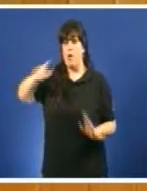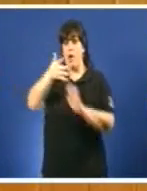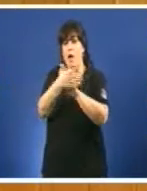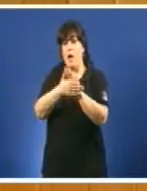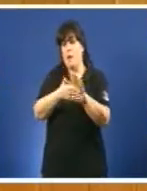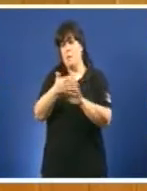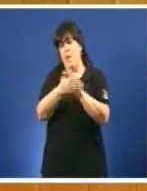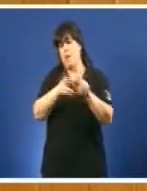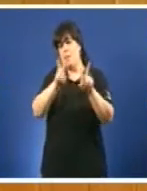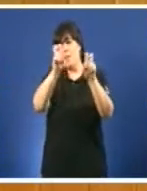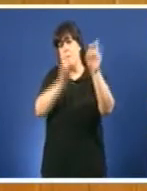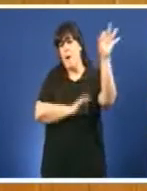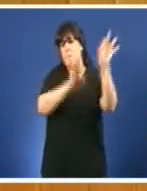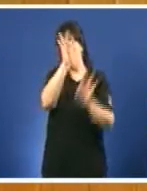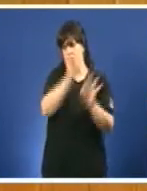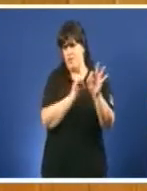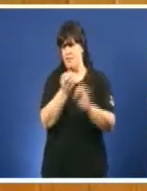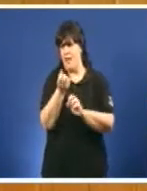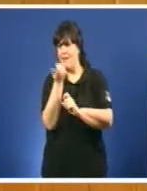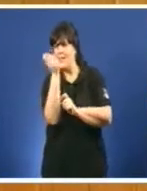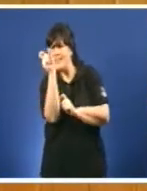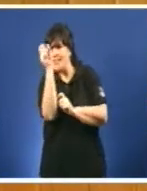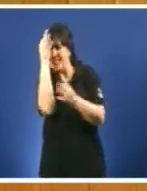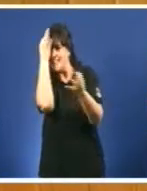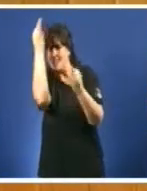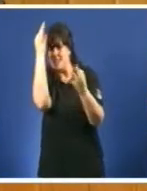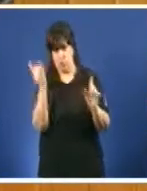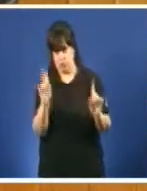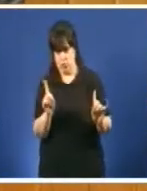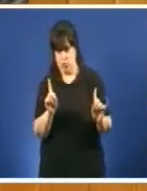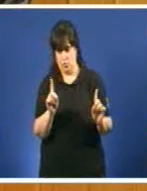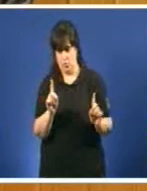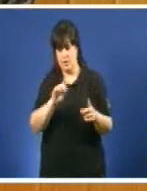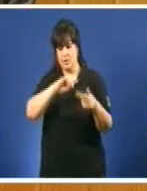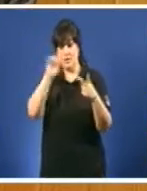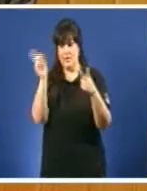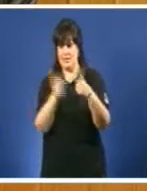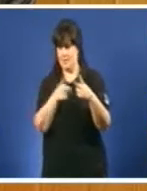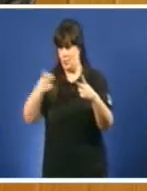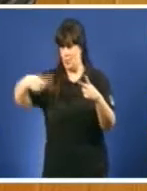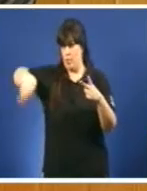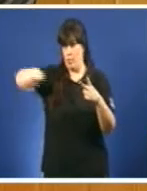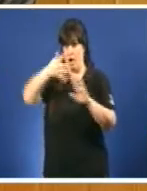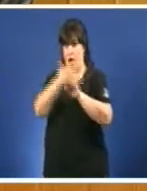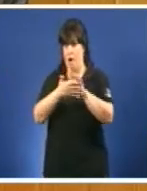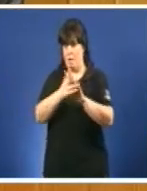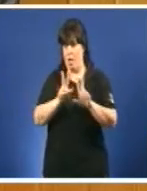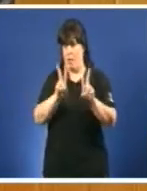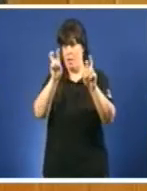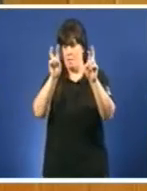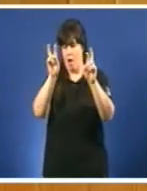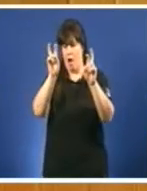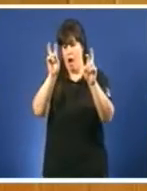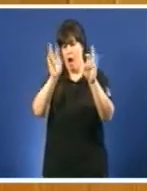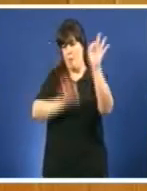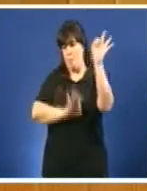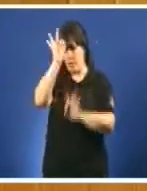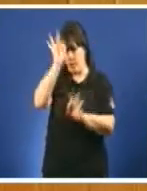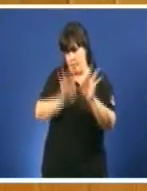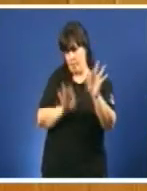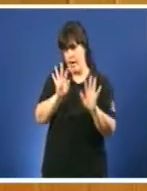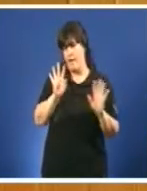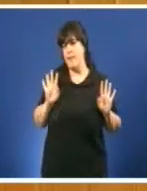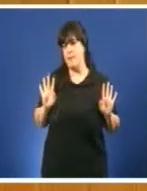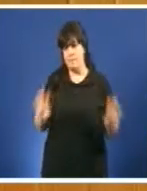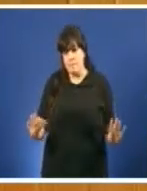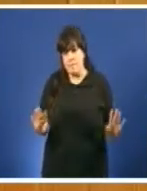absolutas. Segundo, establecen a porcentaxe considerando só o gasto non financiero, non o conxunto do